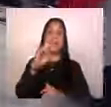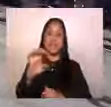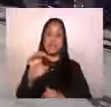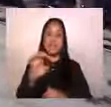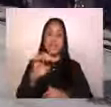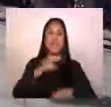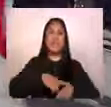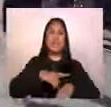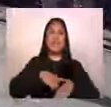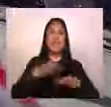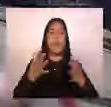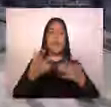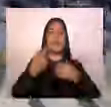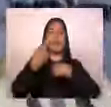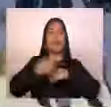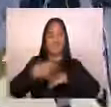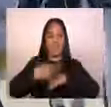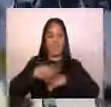vespertina.